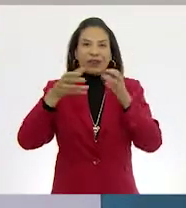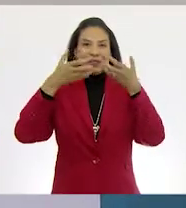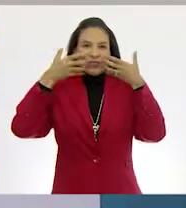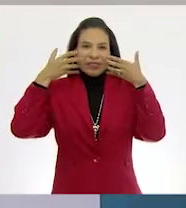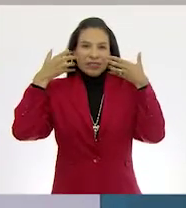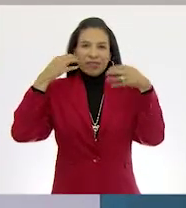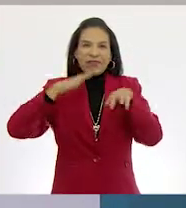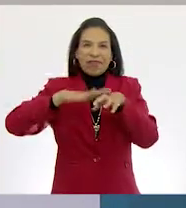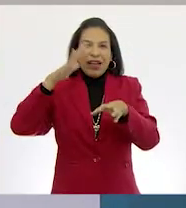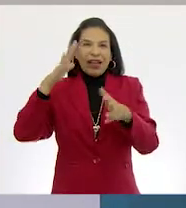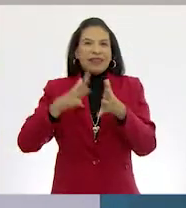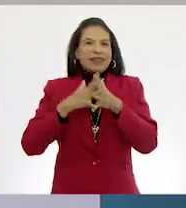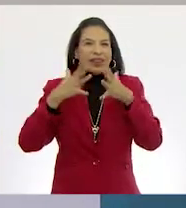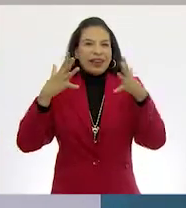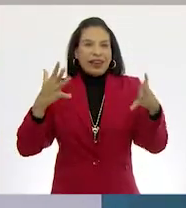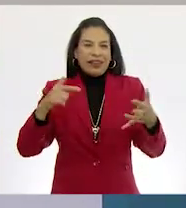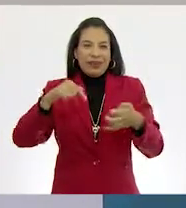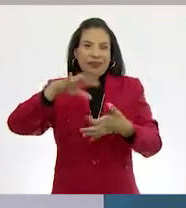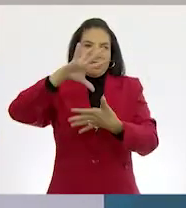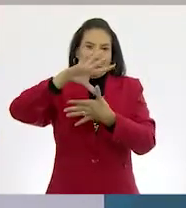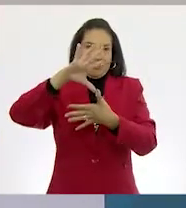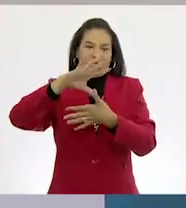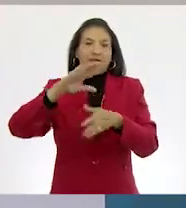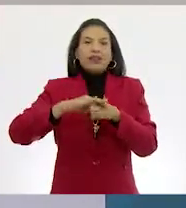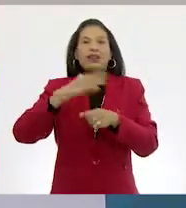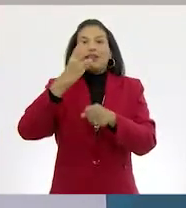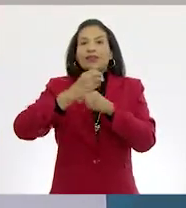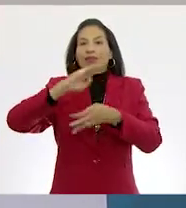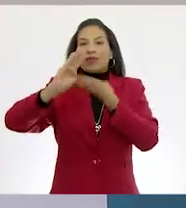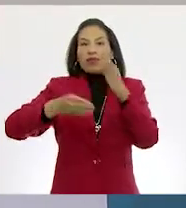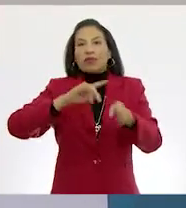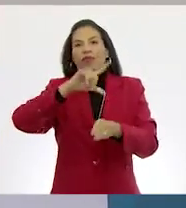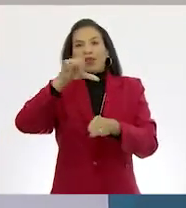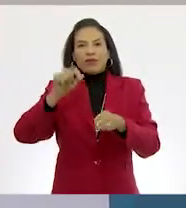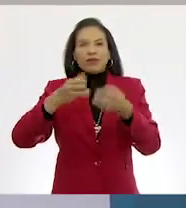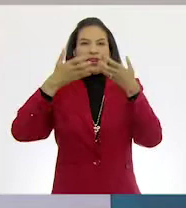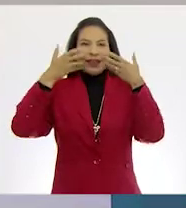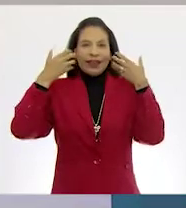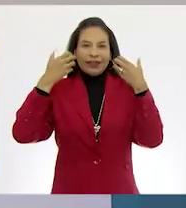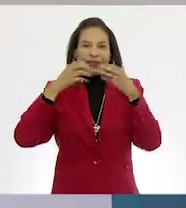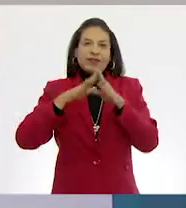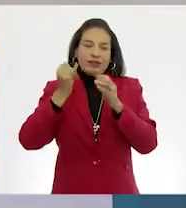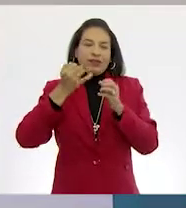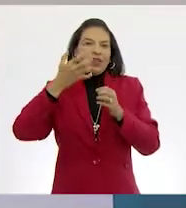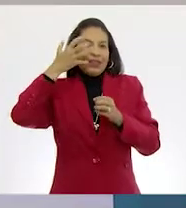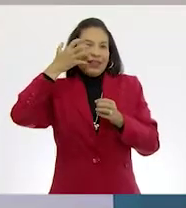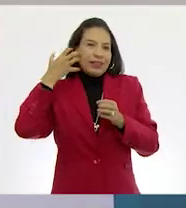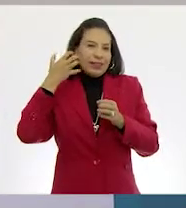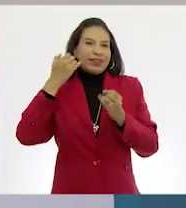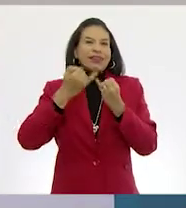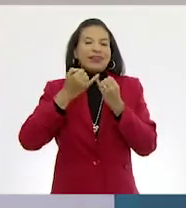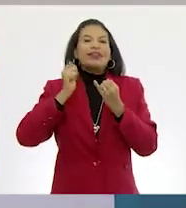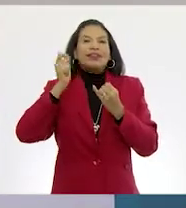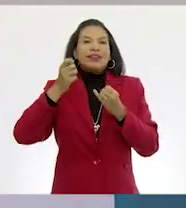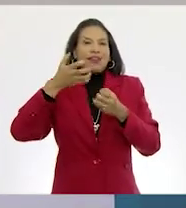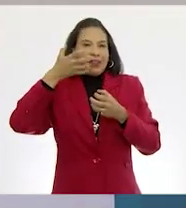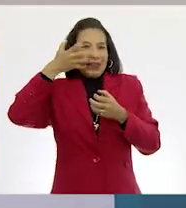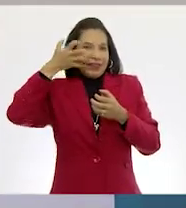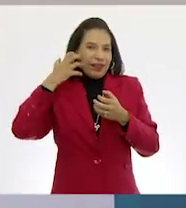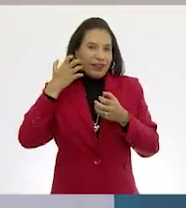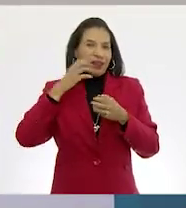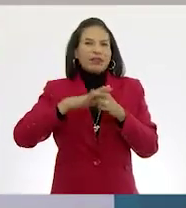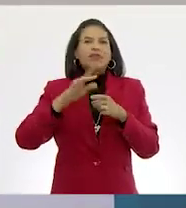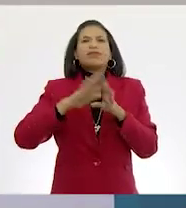mayor tamaño en américa y el tercero en el mundo después del tigre y el león se alimenta de mamíferos aves